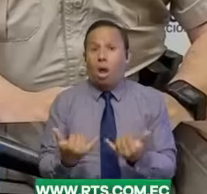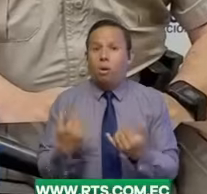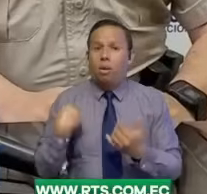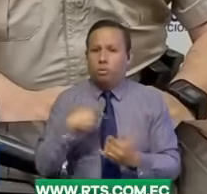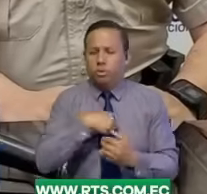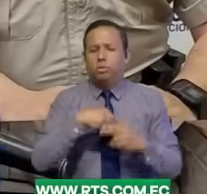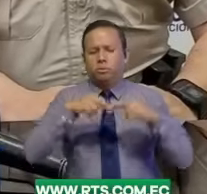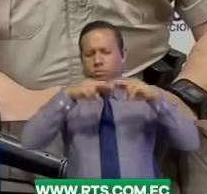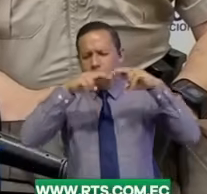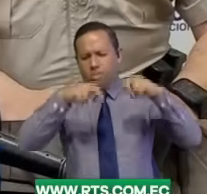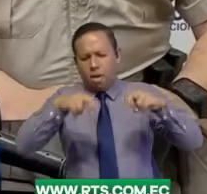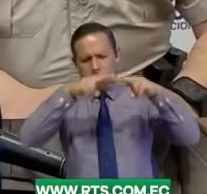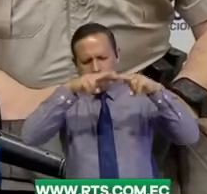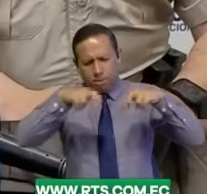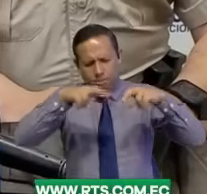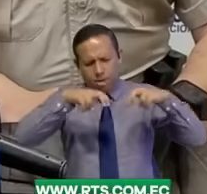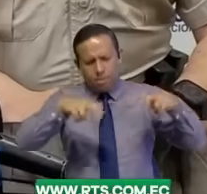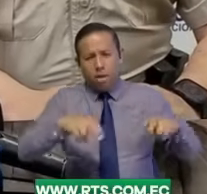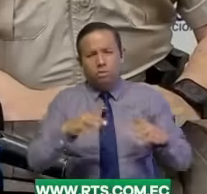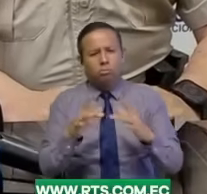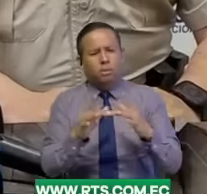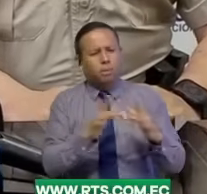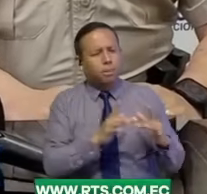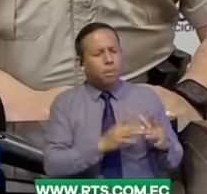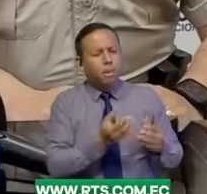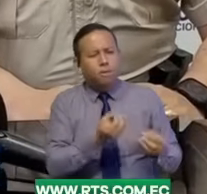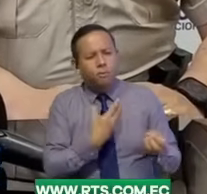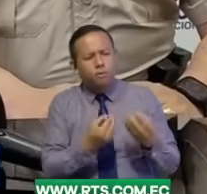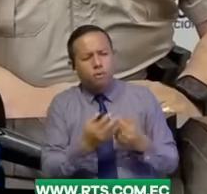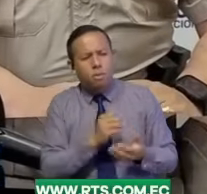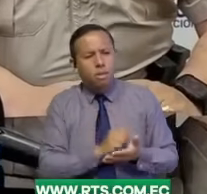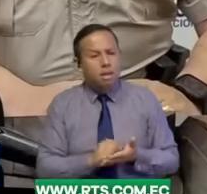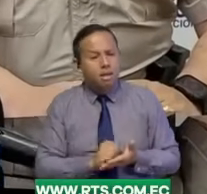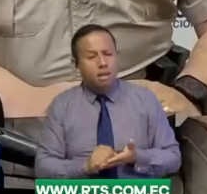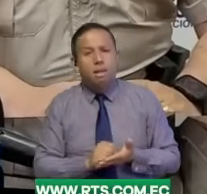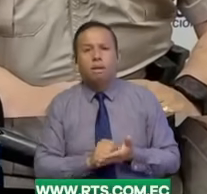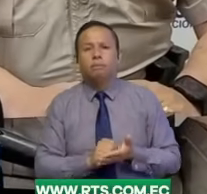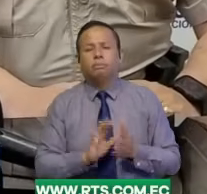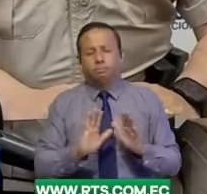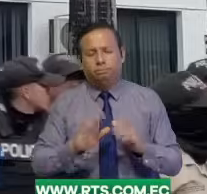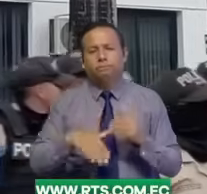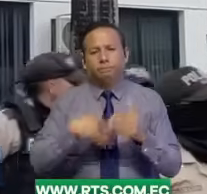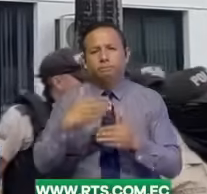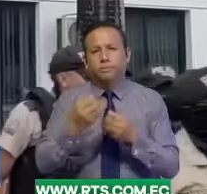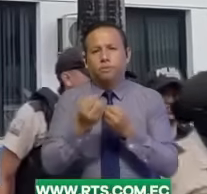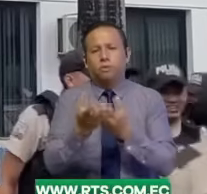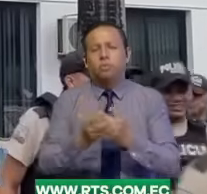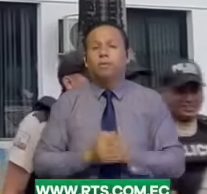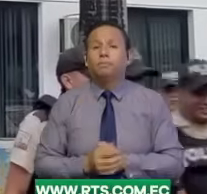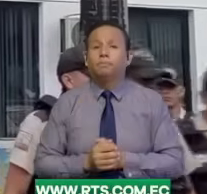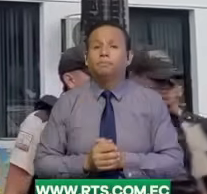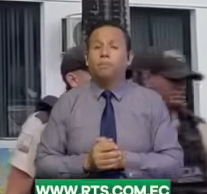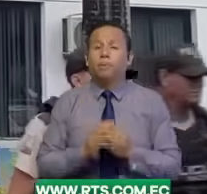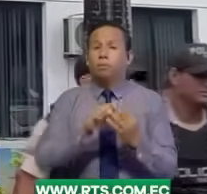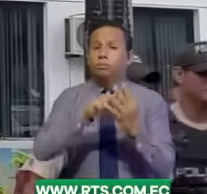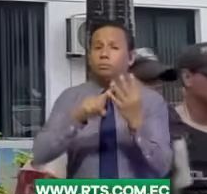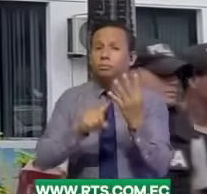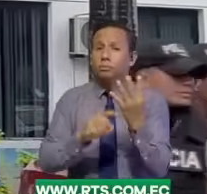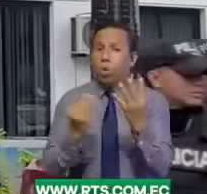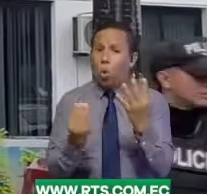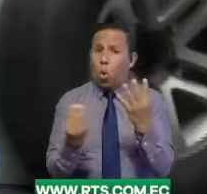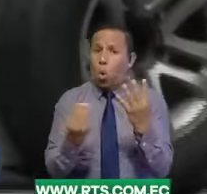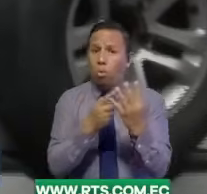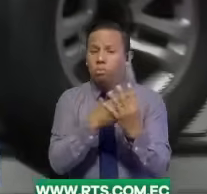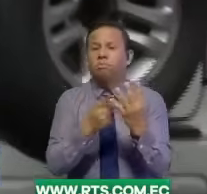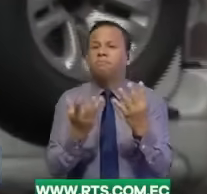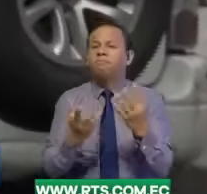investigando, juntamente tomando los contactos pertinentes con todas las personas vinculadas al hecho. Los cuatro jóvenes eran